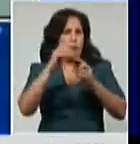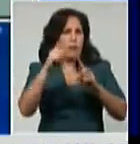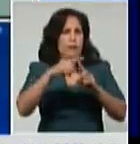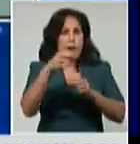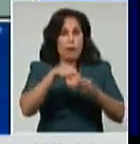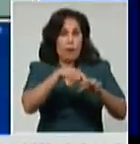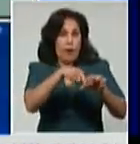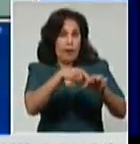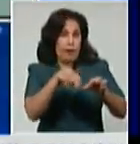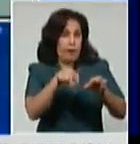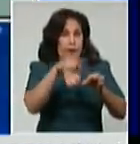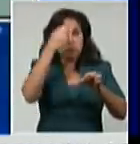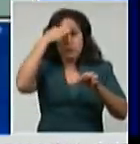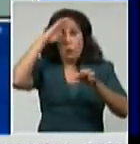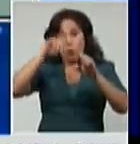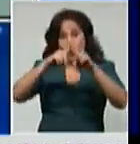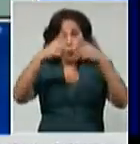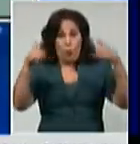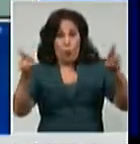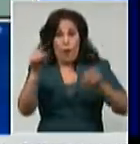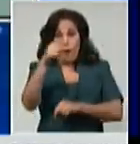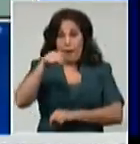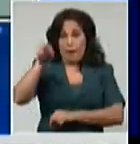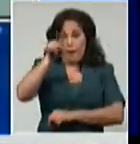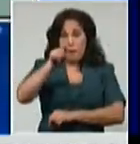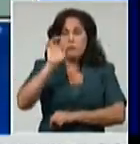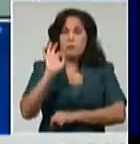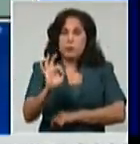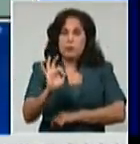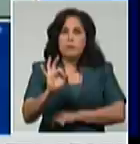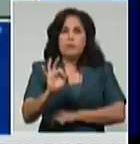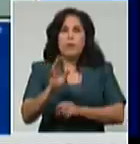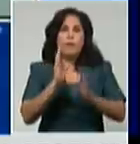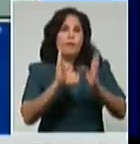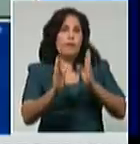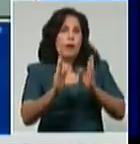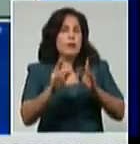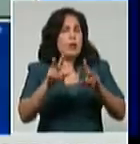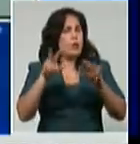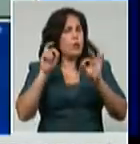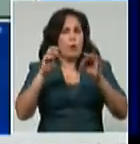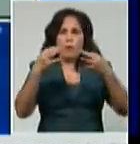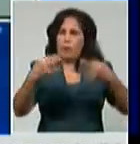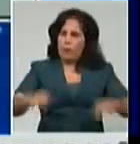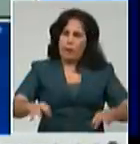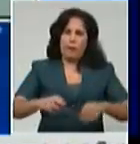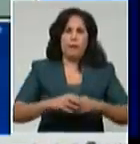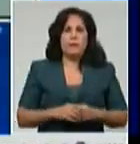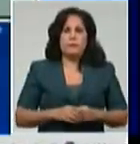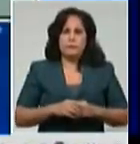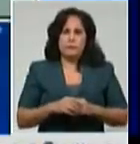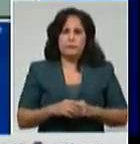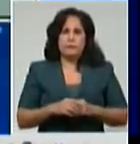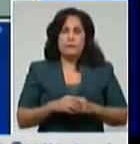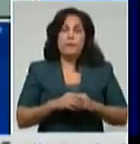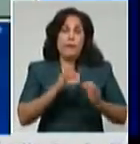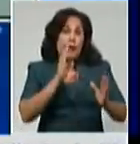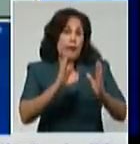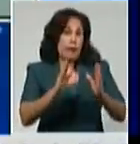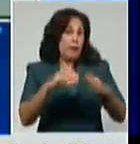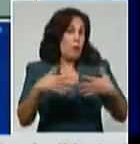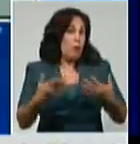Juventud, pues se encuentran en la nueva normalidad, en la etapa de nueva